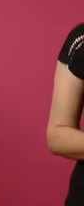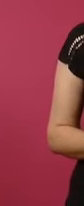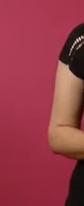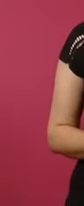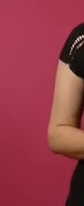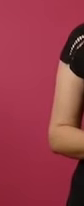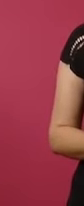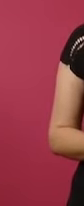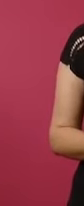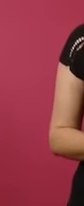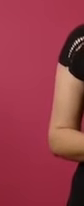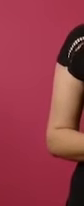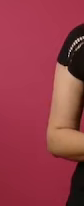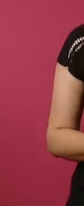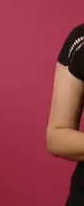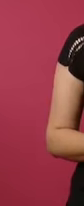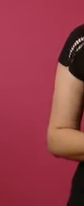a eso,